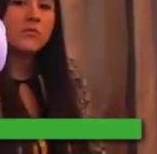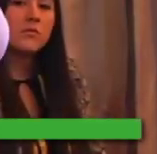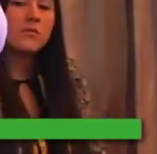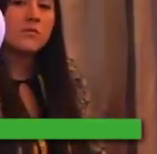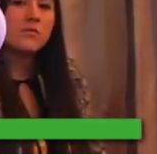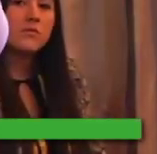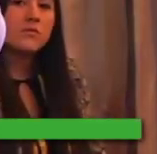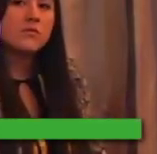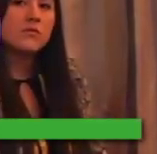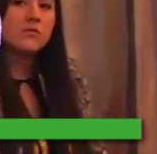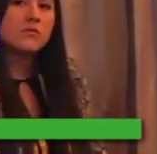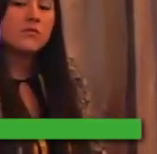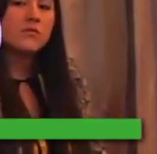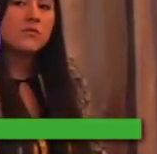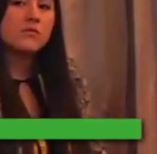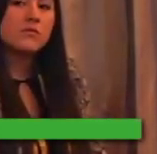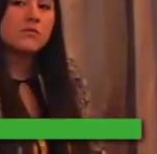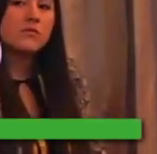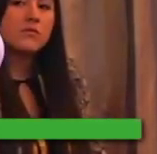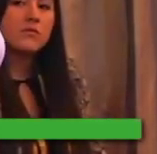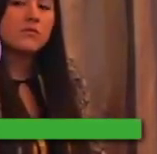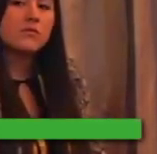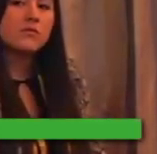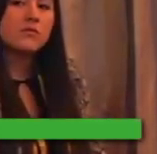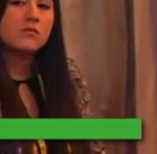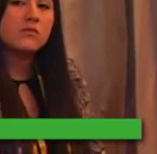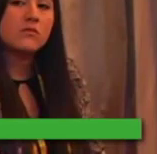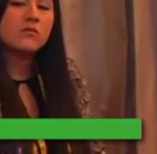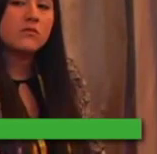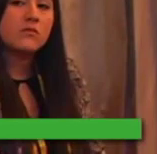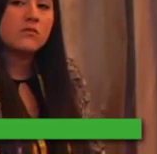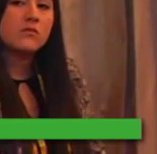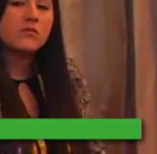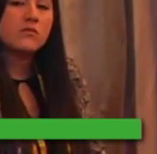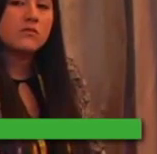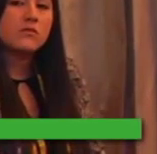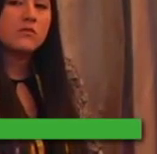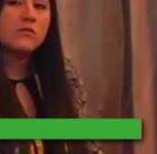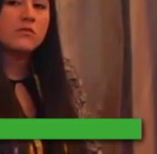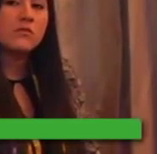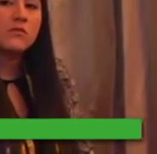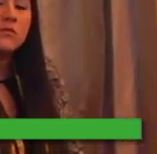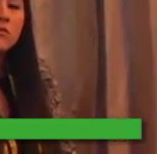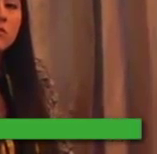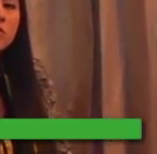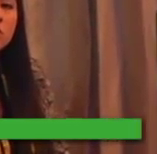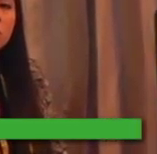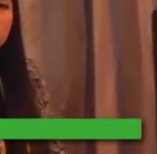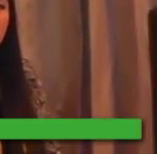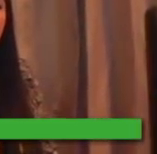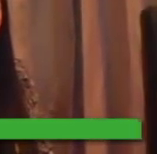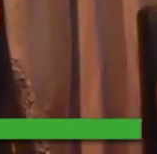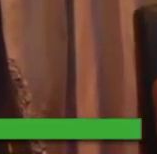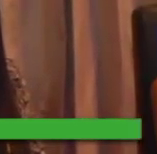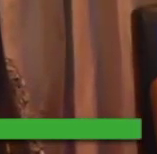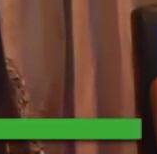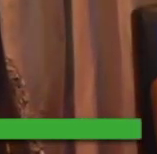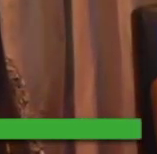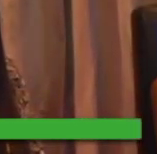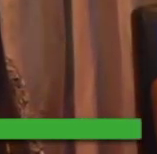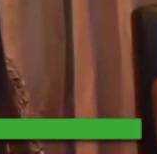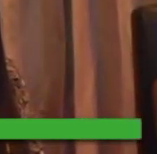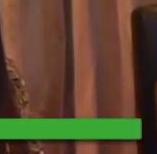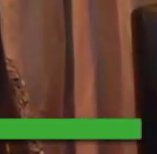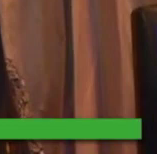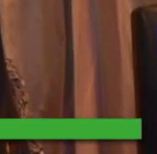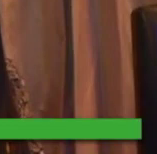Se completará cada uno de estas con 5 ciudadanos elegidos por ellas de entre los que tengan las cualidades indicadas en